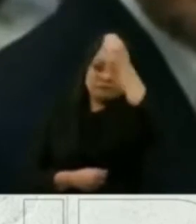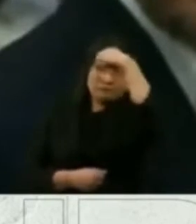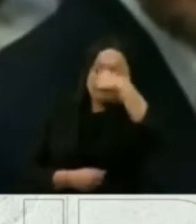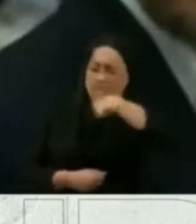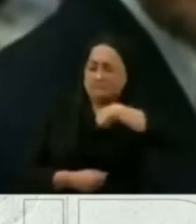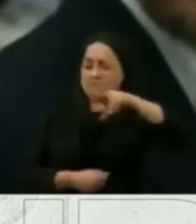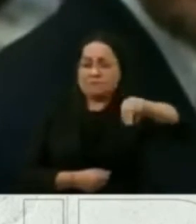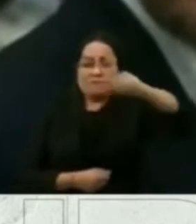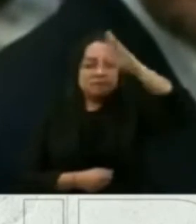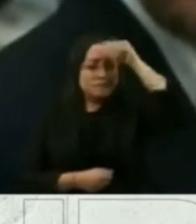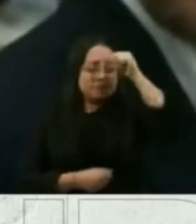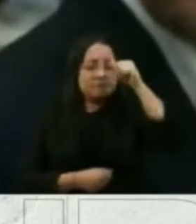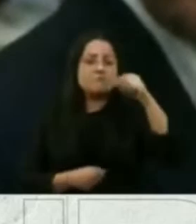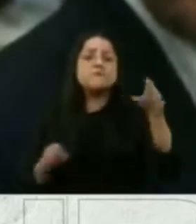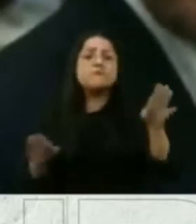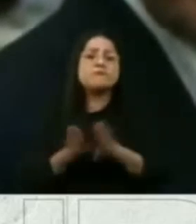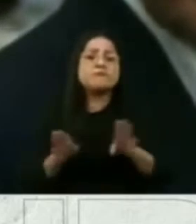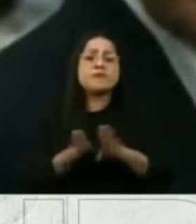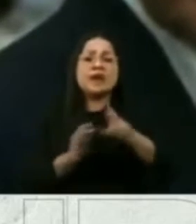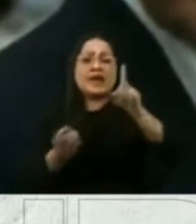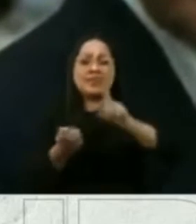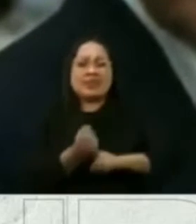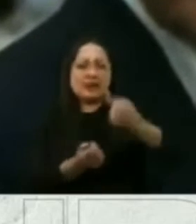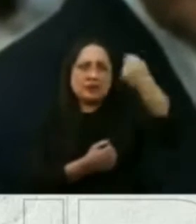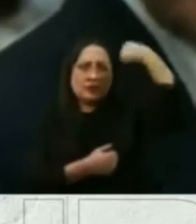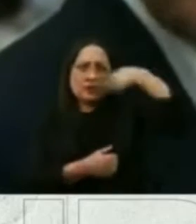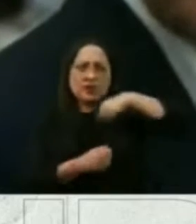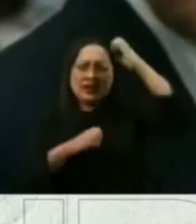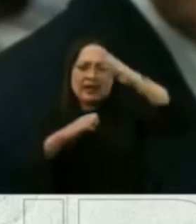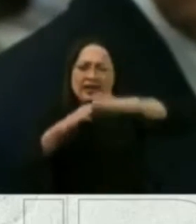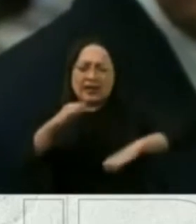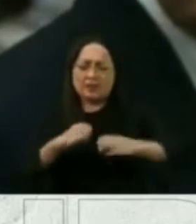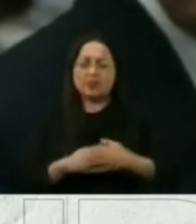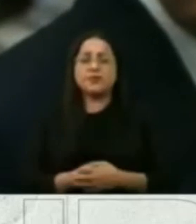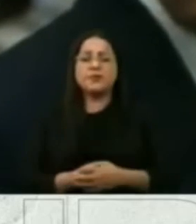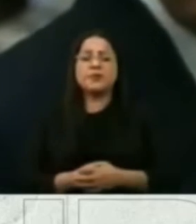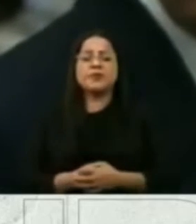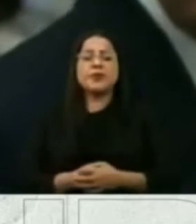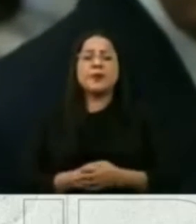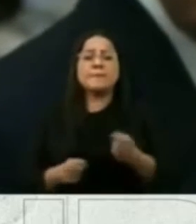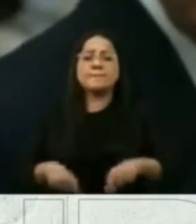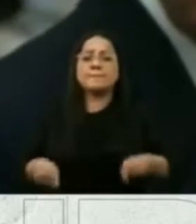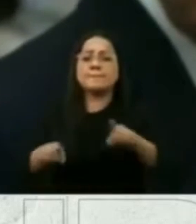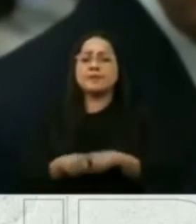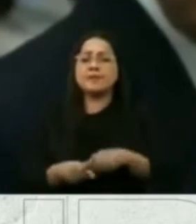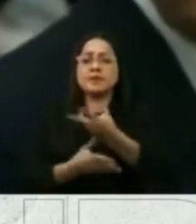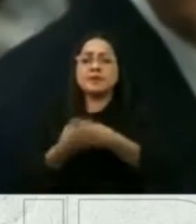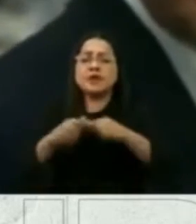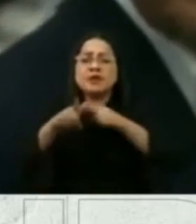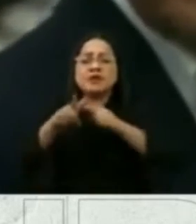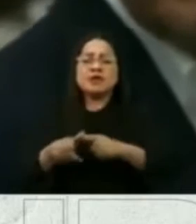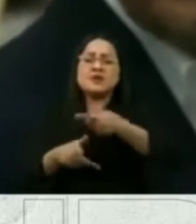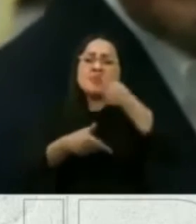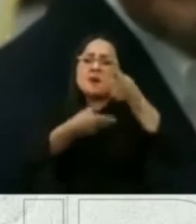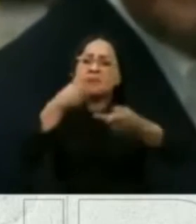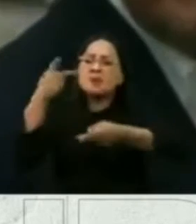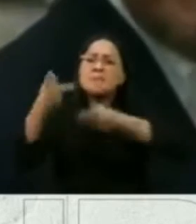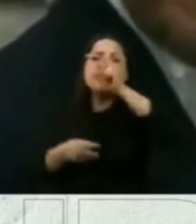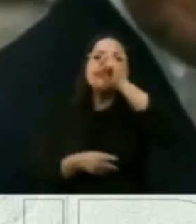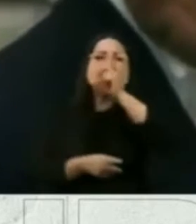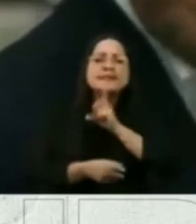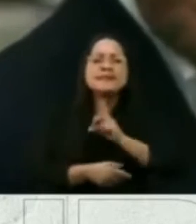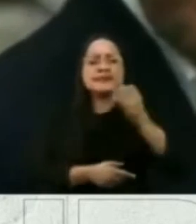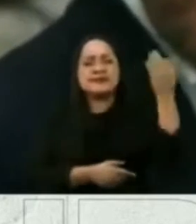vista. Han caído en el autoengaño. Esa sucesión de mentiras, de falacias y